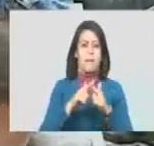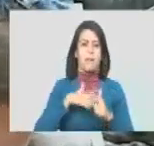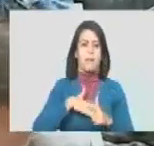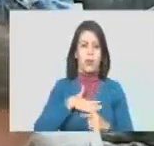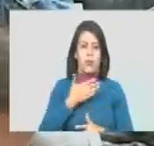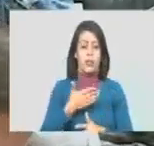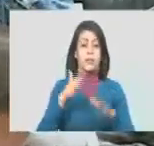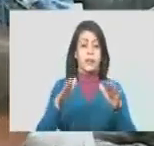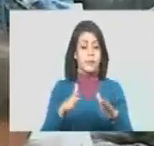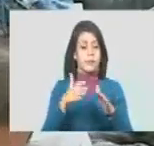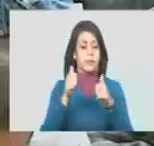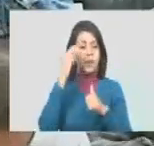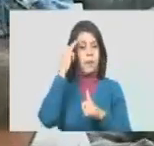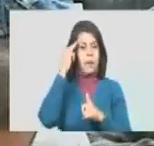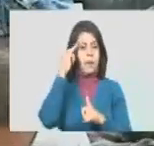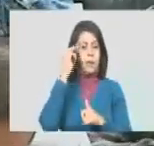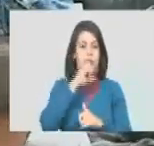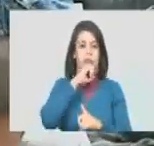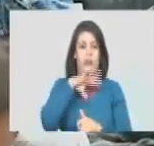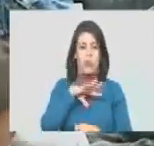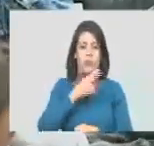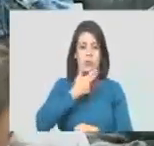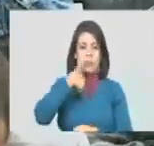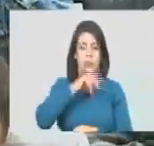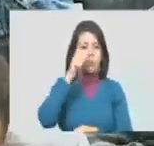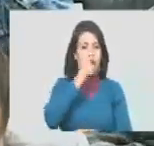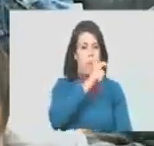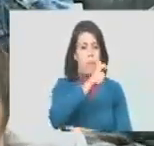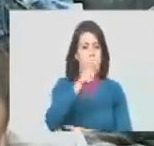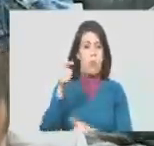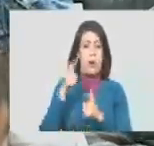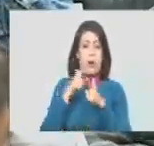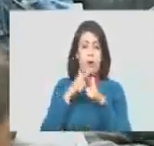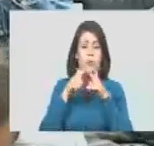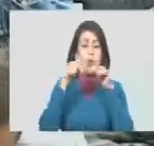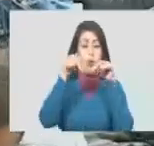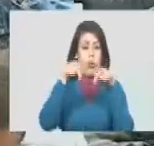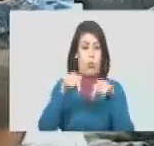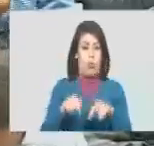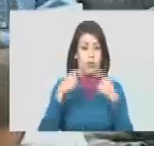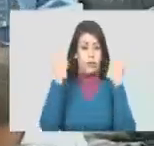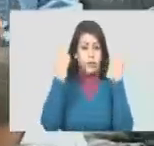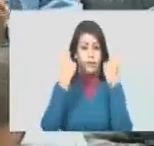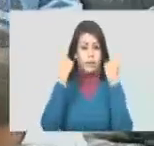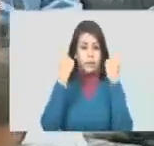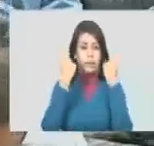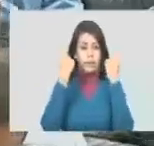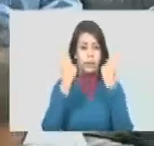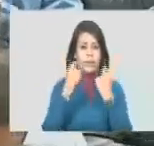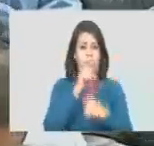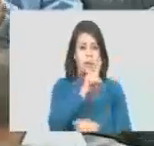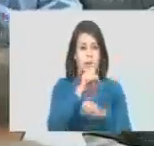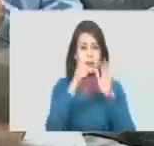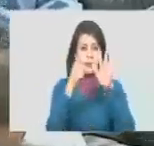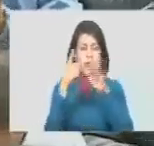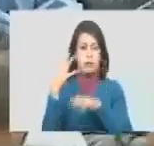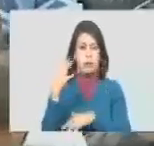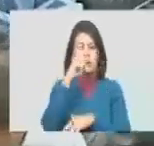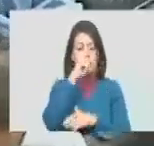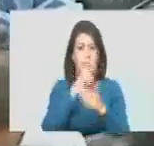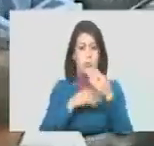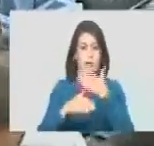pudieron rescatar la memoria histórica de nuestro pueblo. Es por eso que hoy celebramos 164